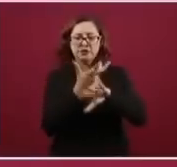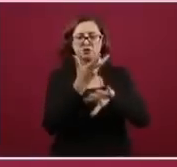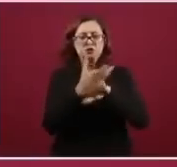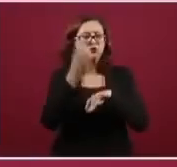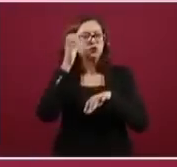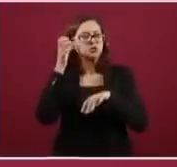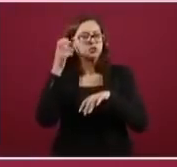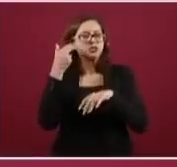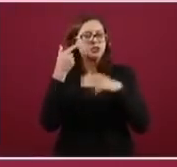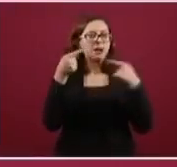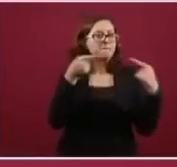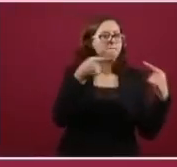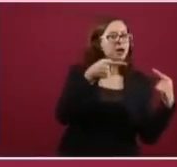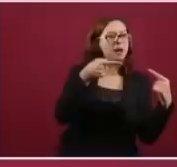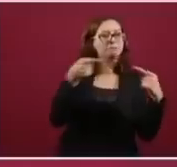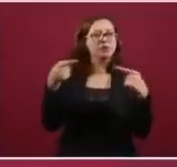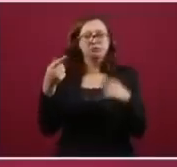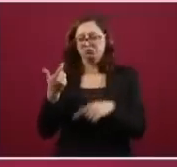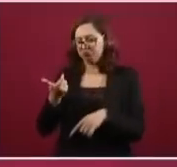china